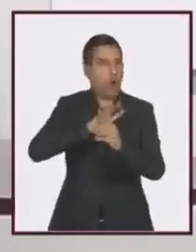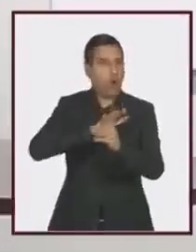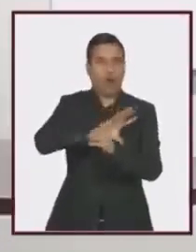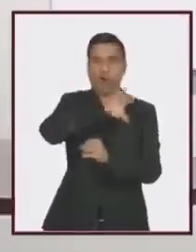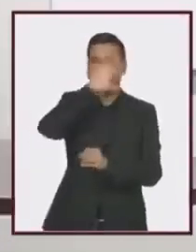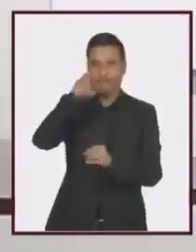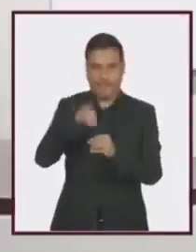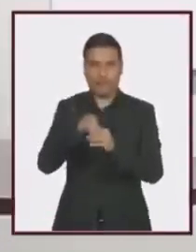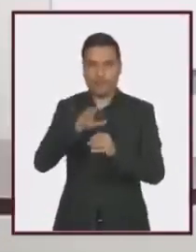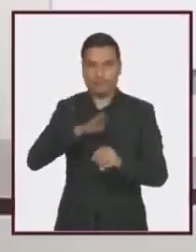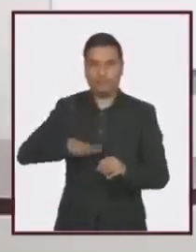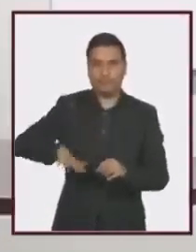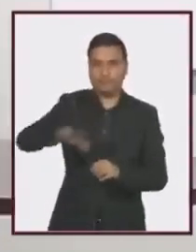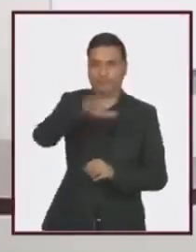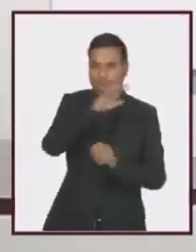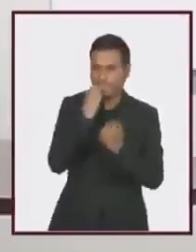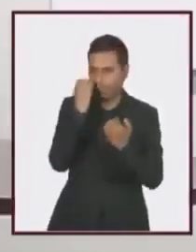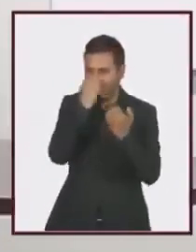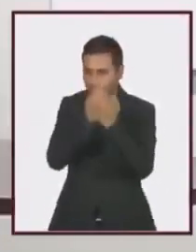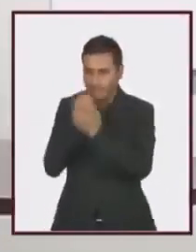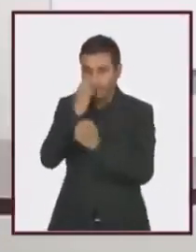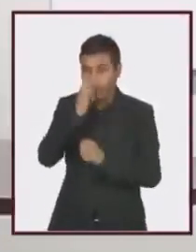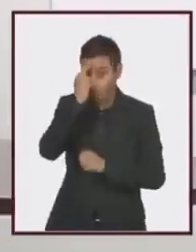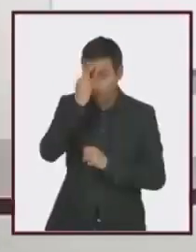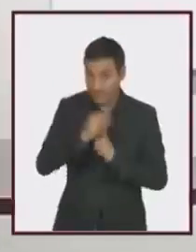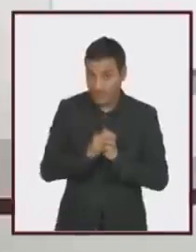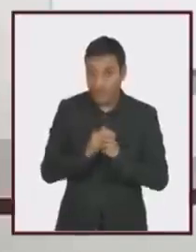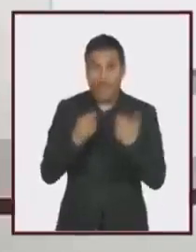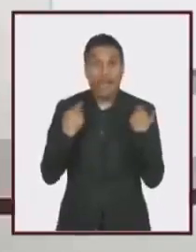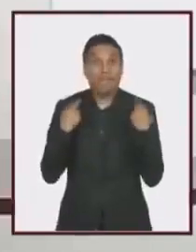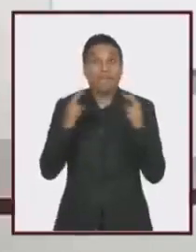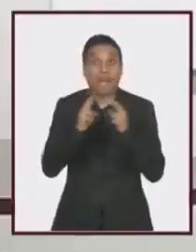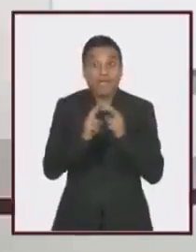sino que el colectivo escolar se tendrá que